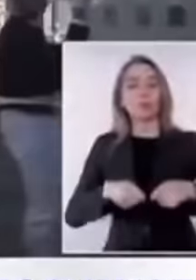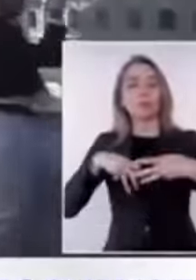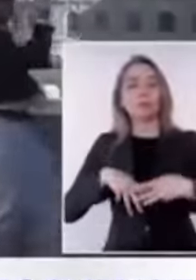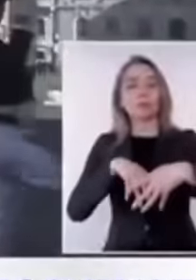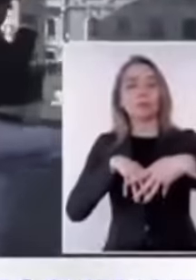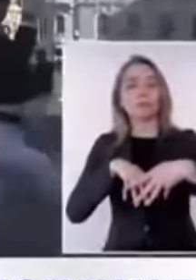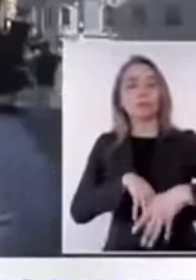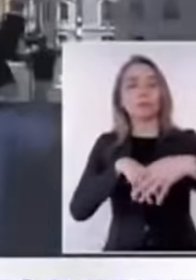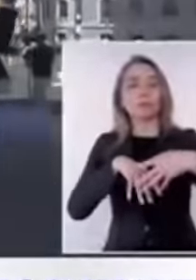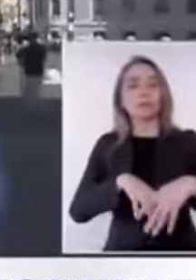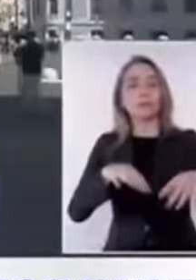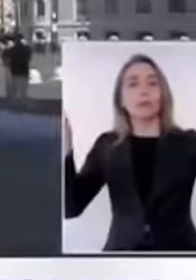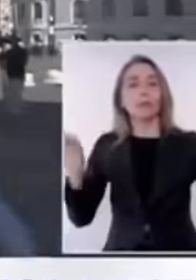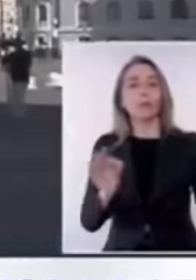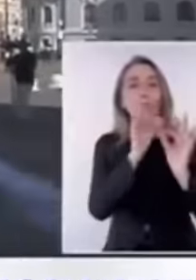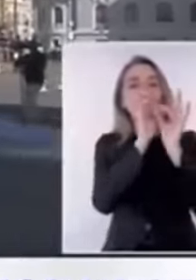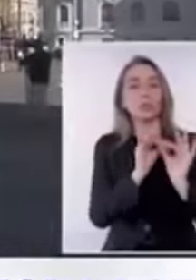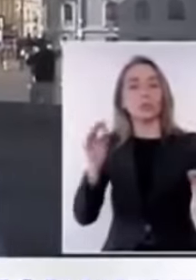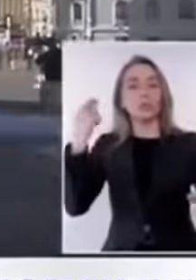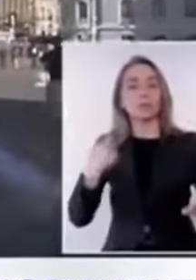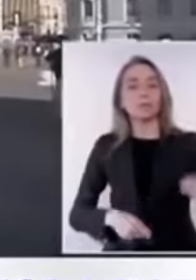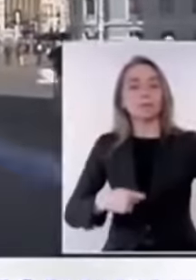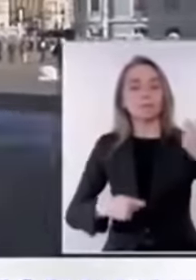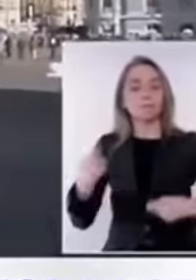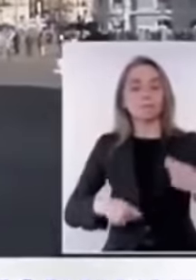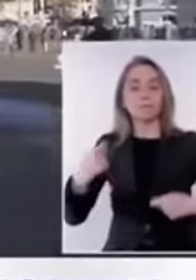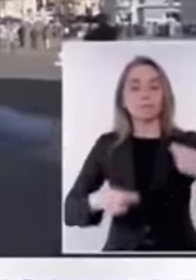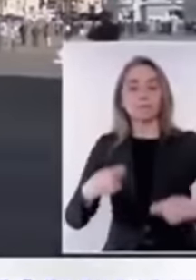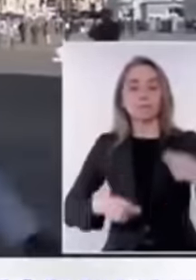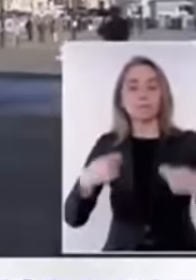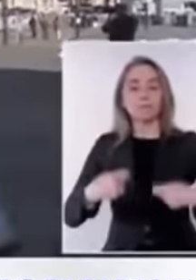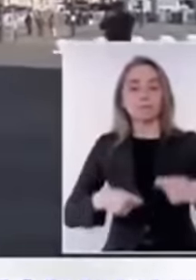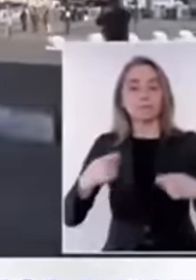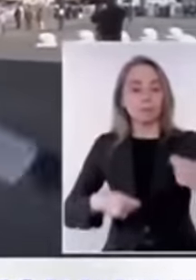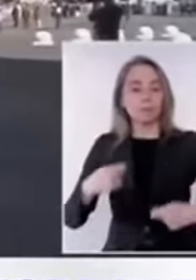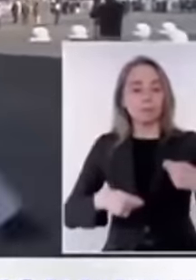Ahora sí se ve bien, se ve bien. ¡Qué elegancia!